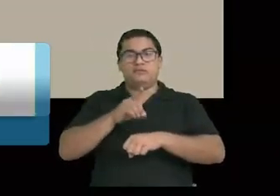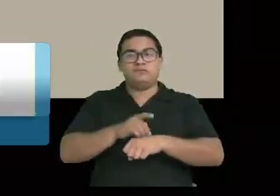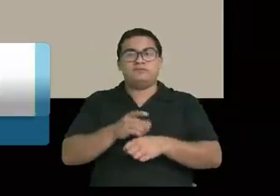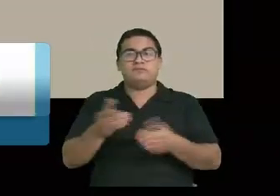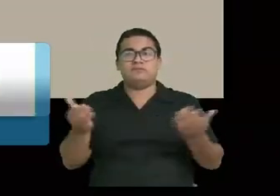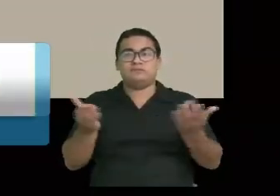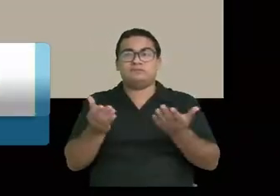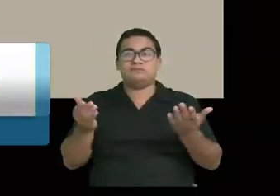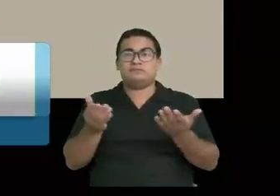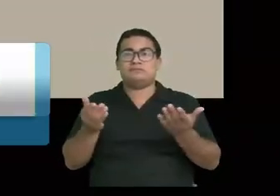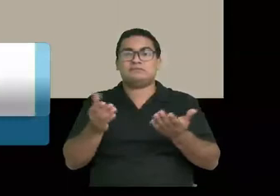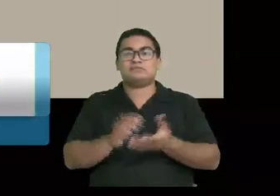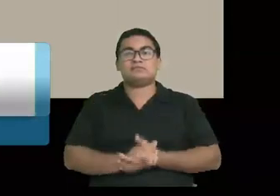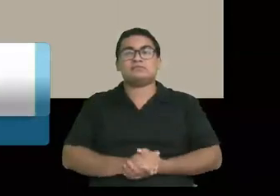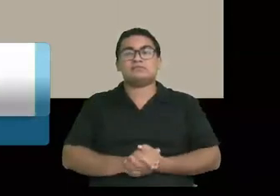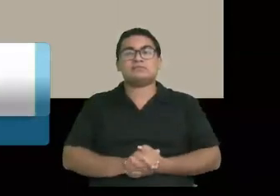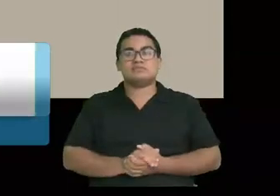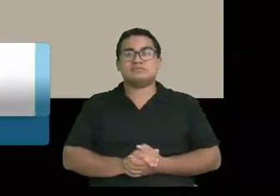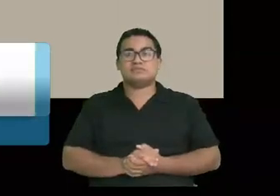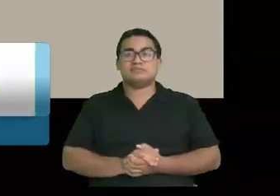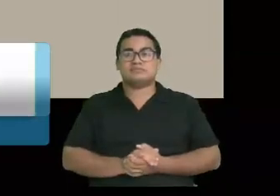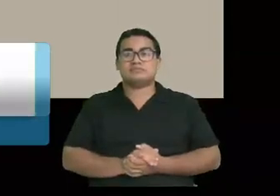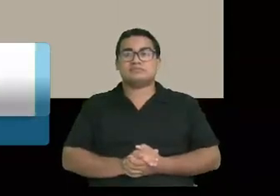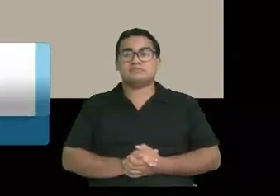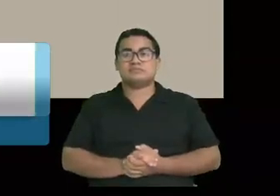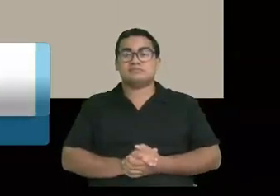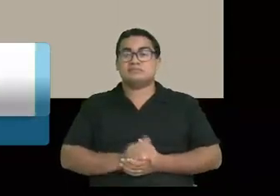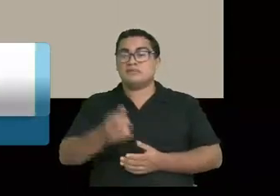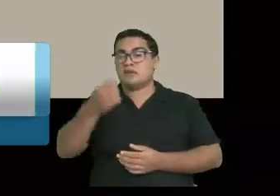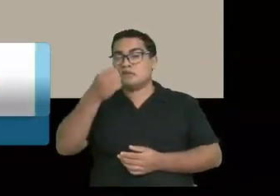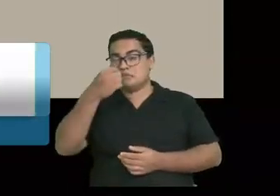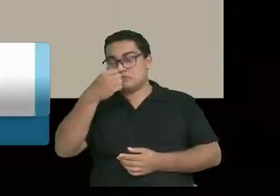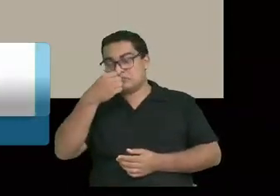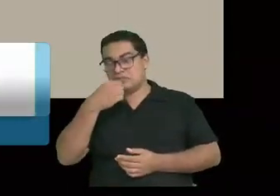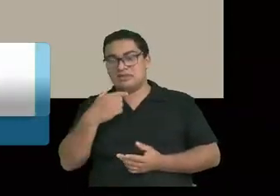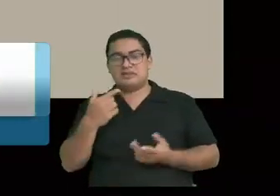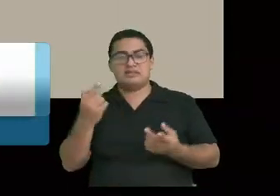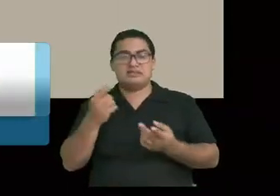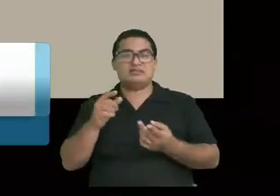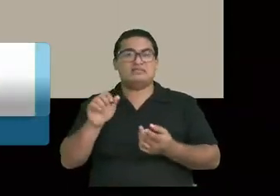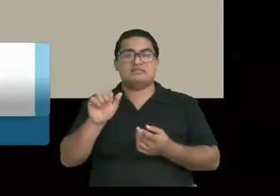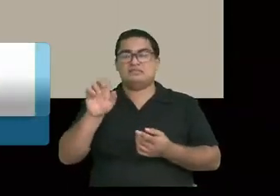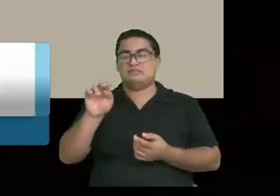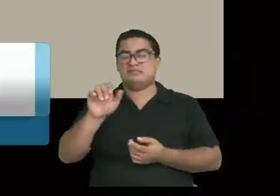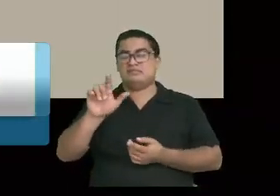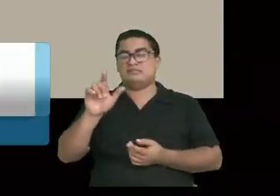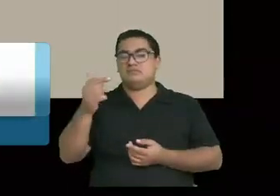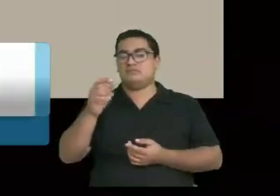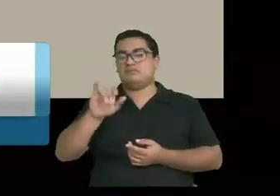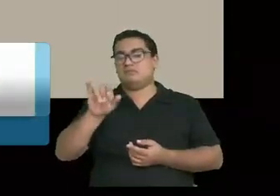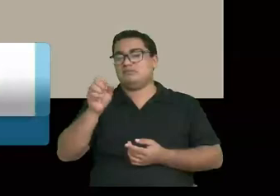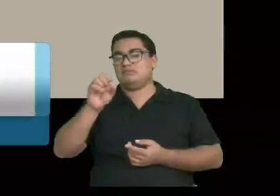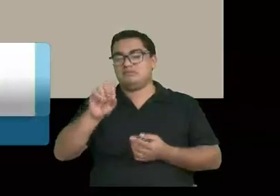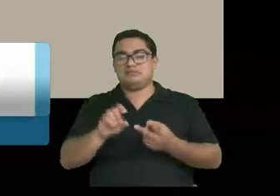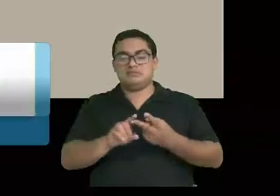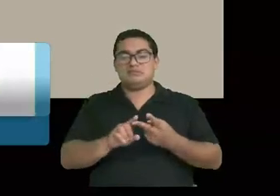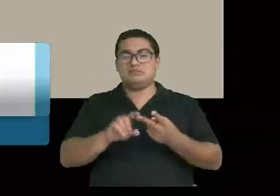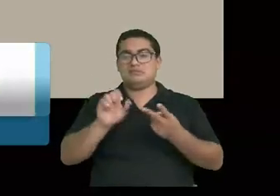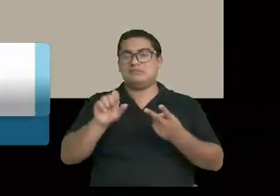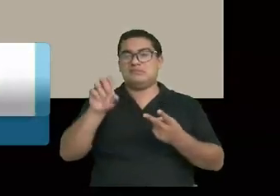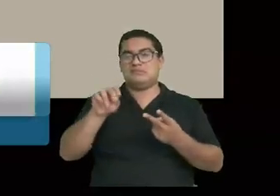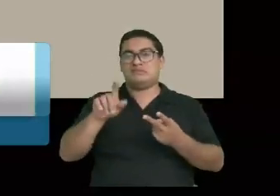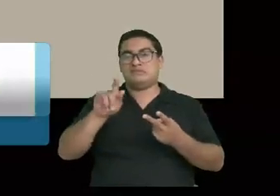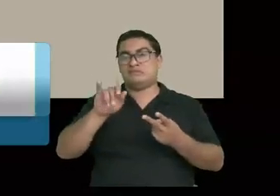implica el seguimiento con analgésico y antibióticos si está infectado, si no